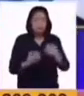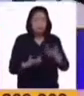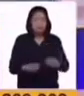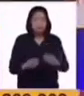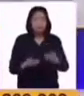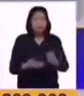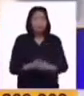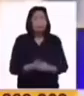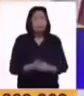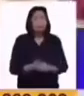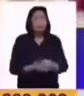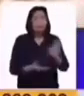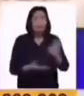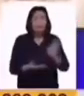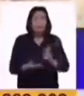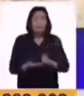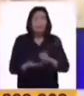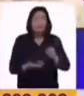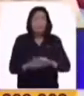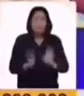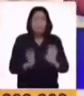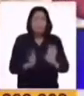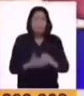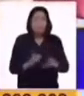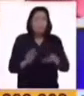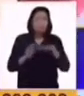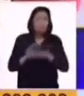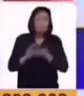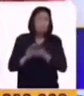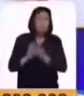Salud. E-Salud es la entidad que ha